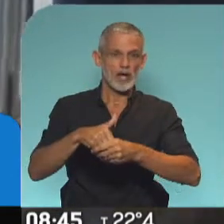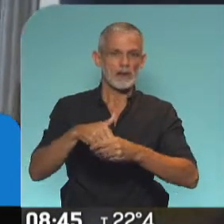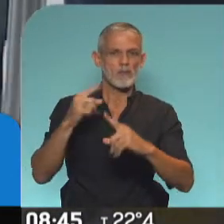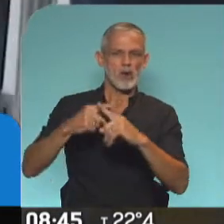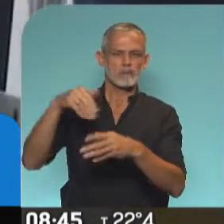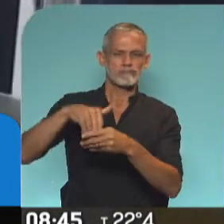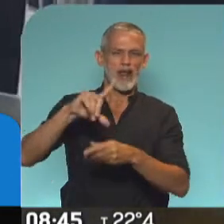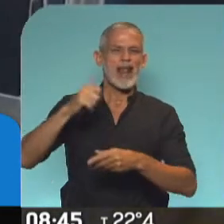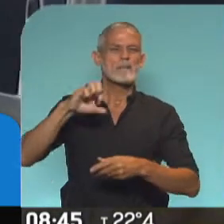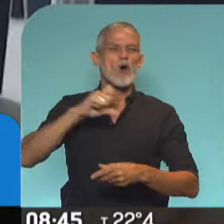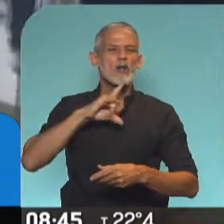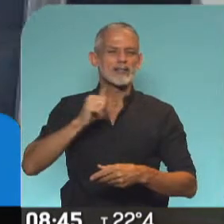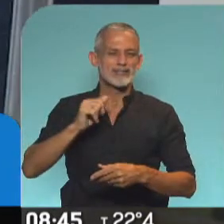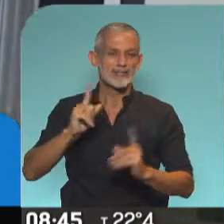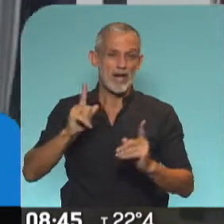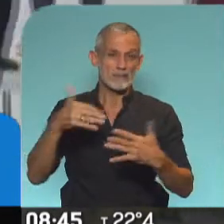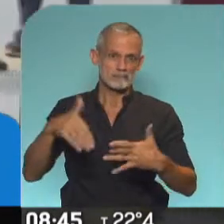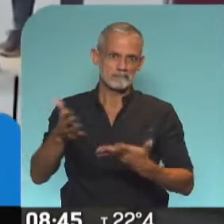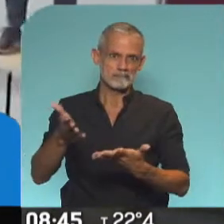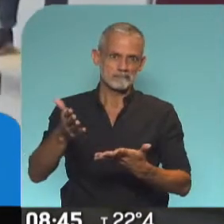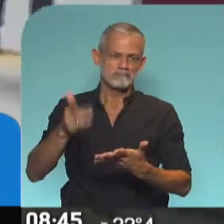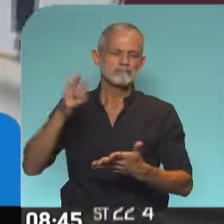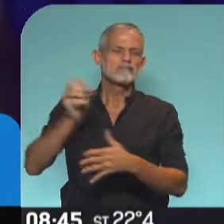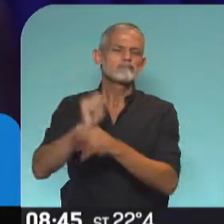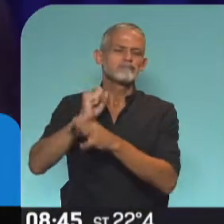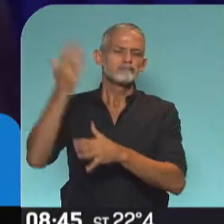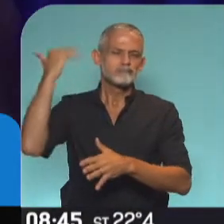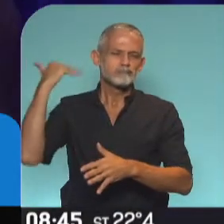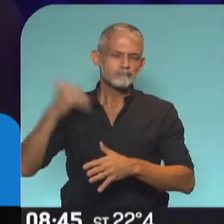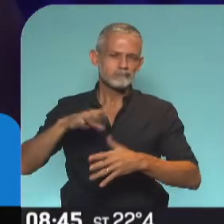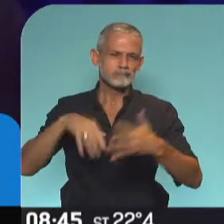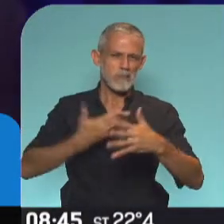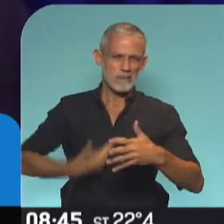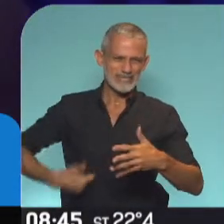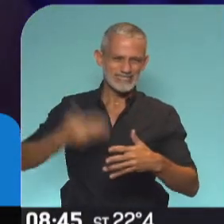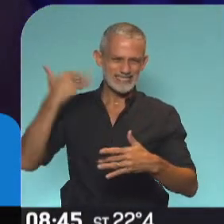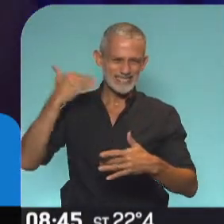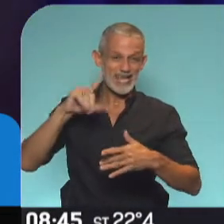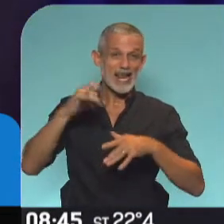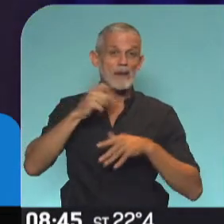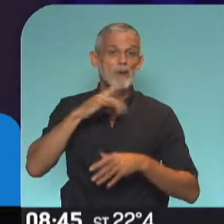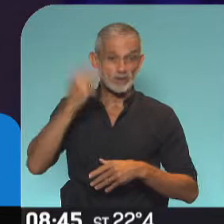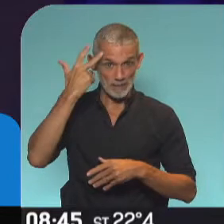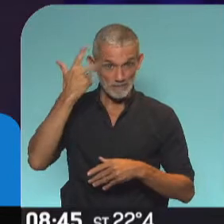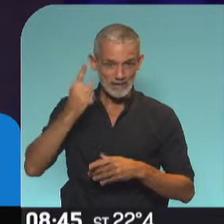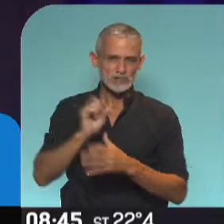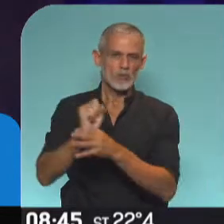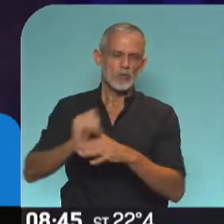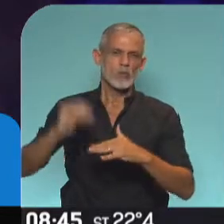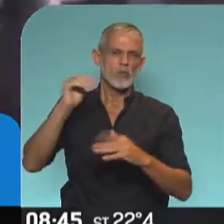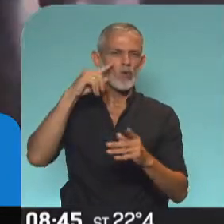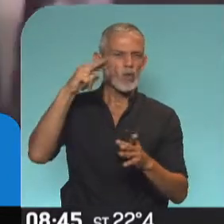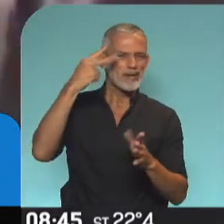entiende, fue gloria en el Barcelona bajo la presidencia de Laporta entre 2003 y